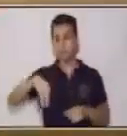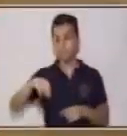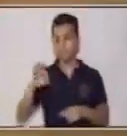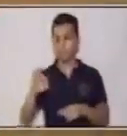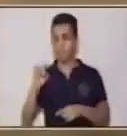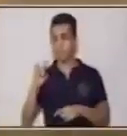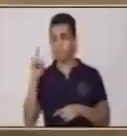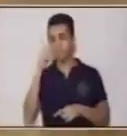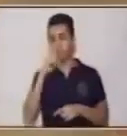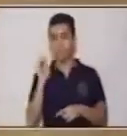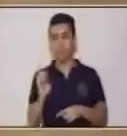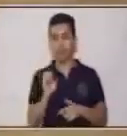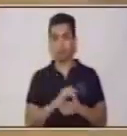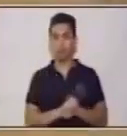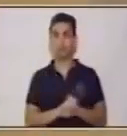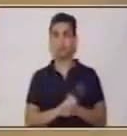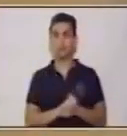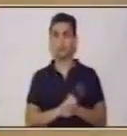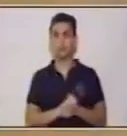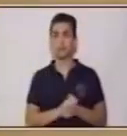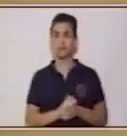o bien la palabra boutique,